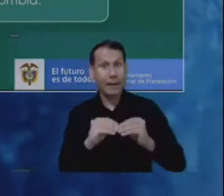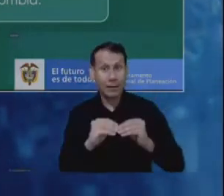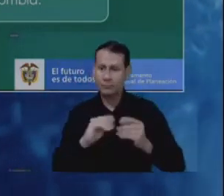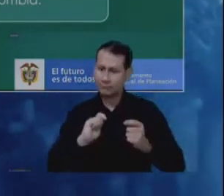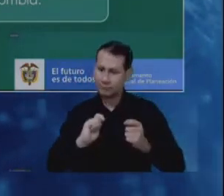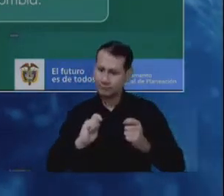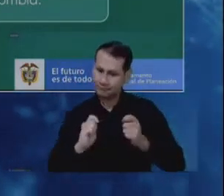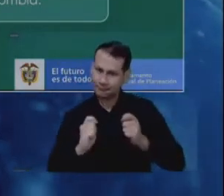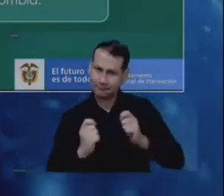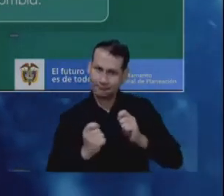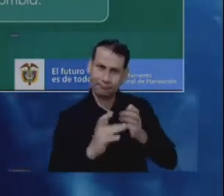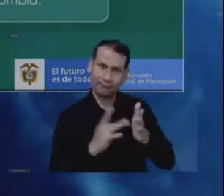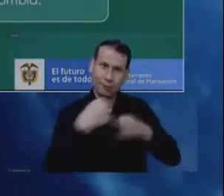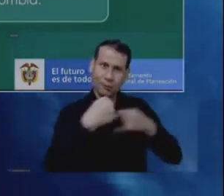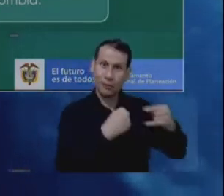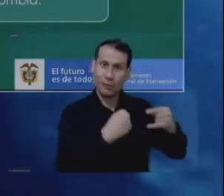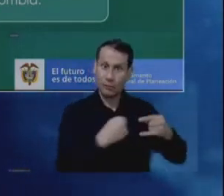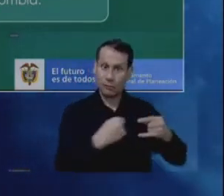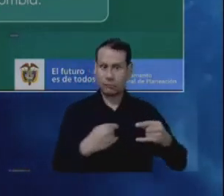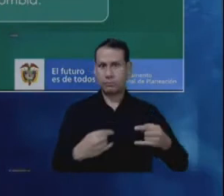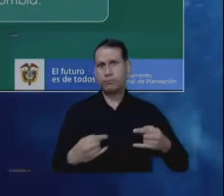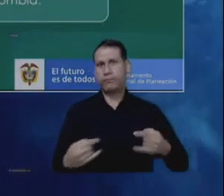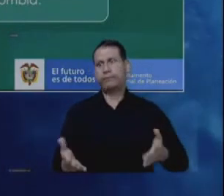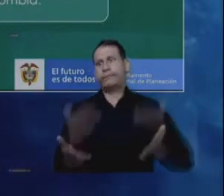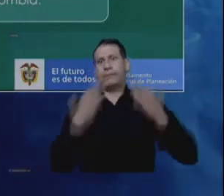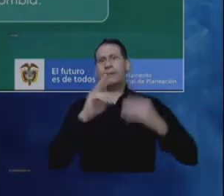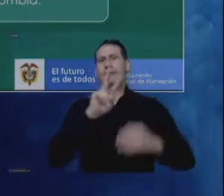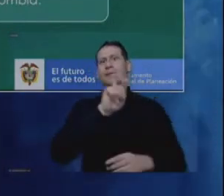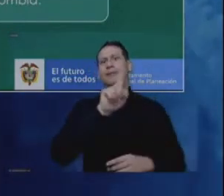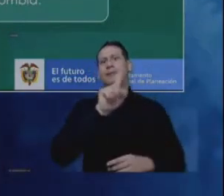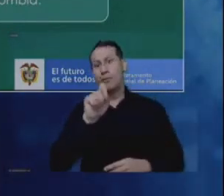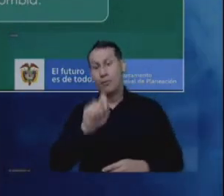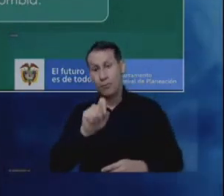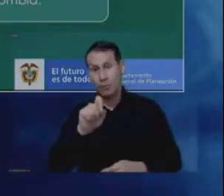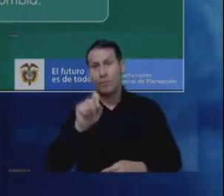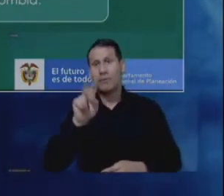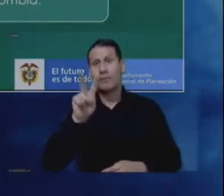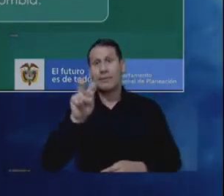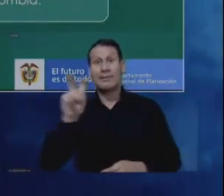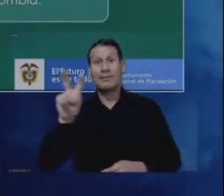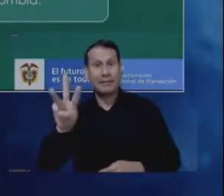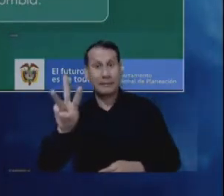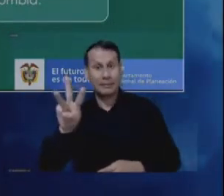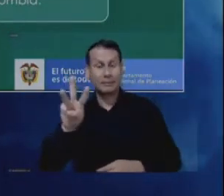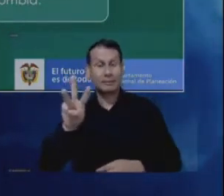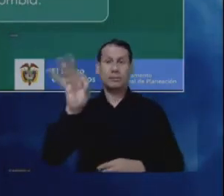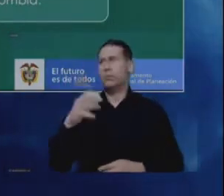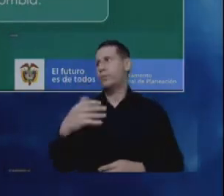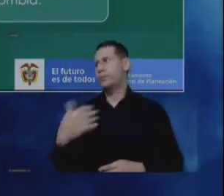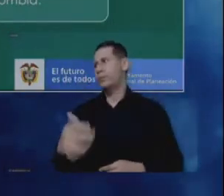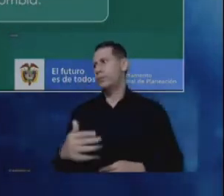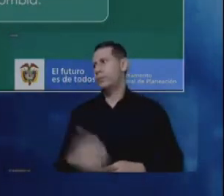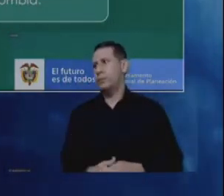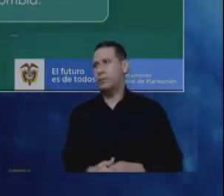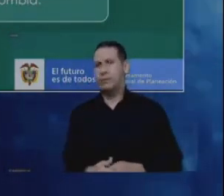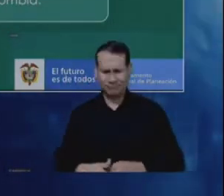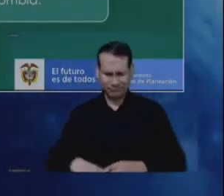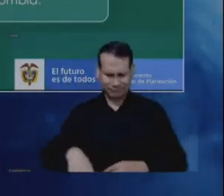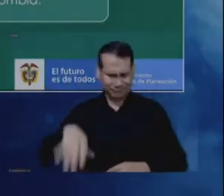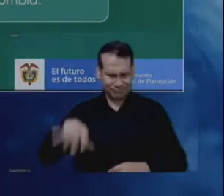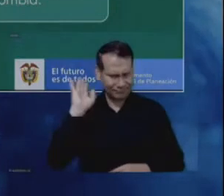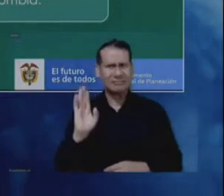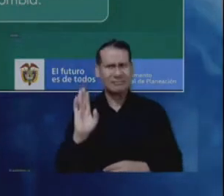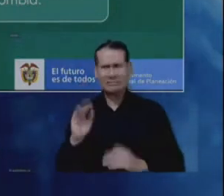del 71,36%, es decir, que estamos por encima del avance de las metas del Plan Nacional de Desarrollo en